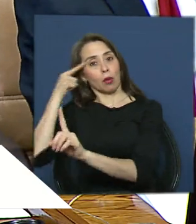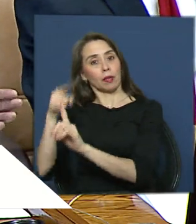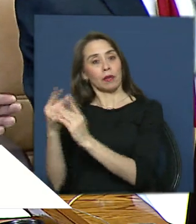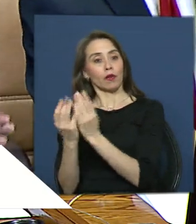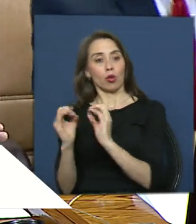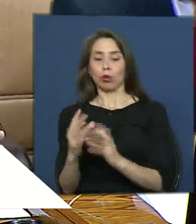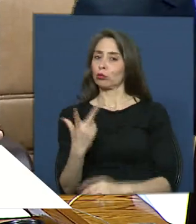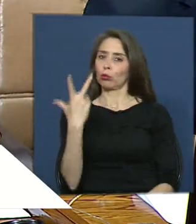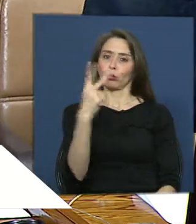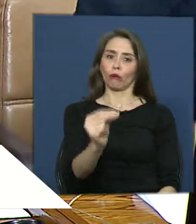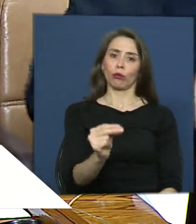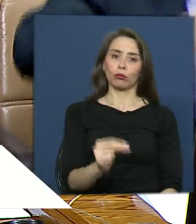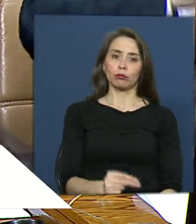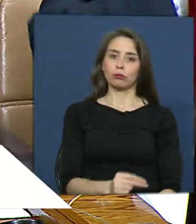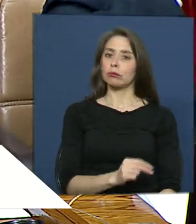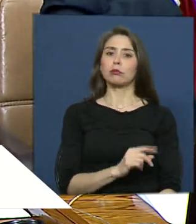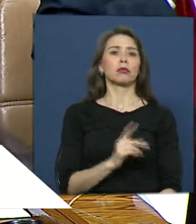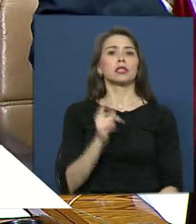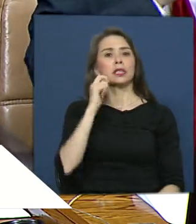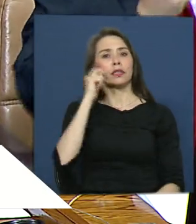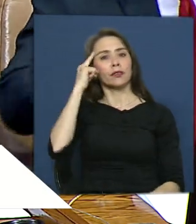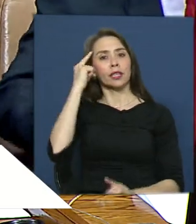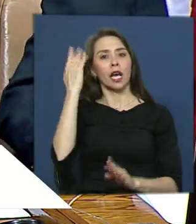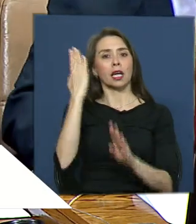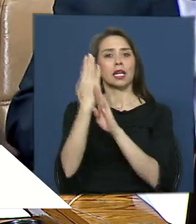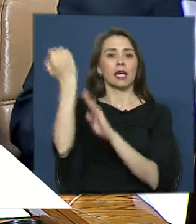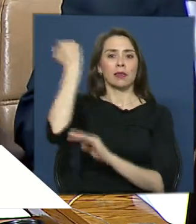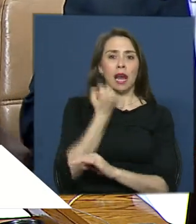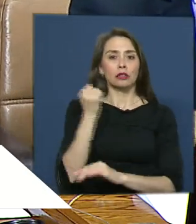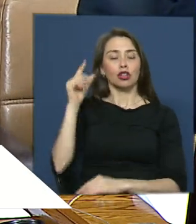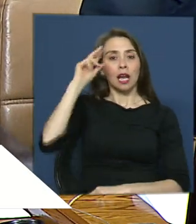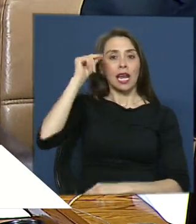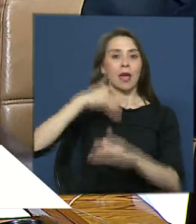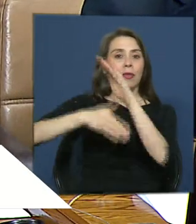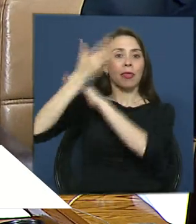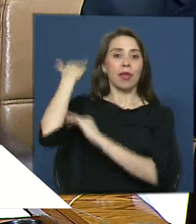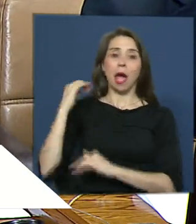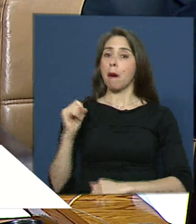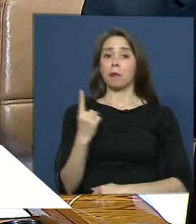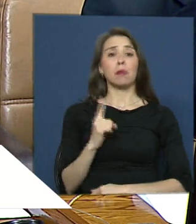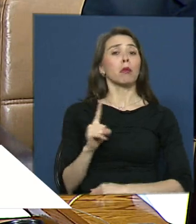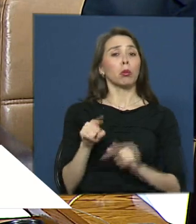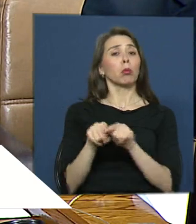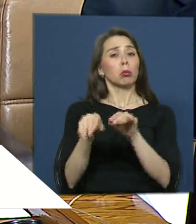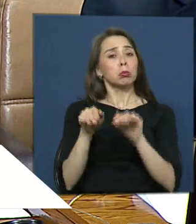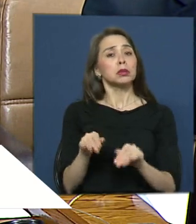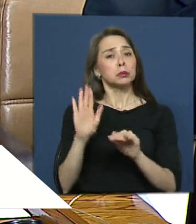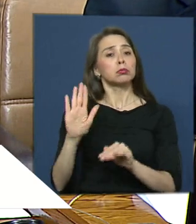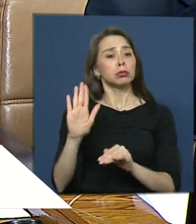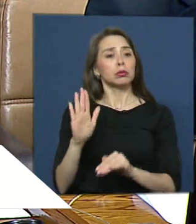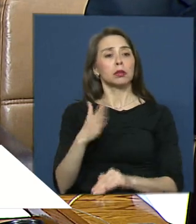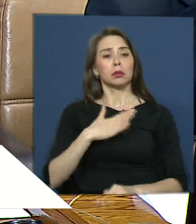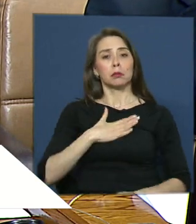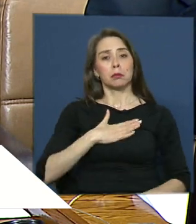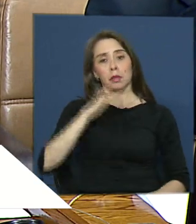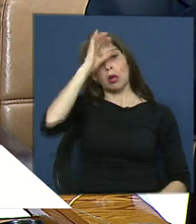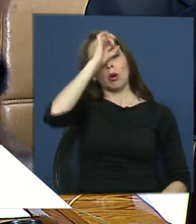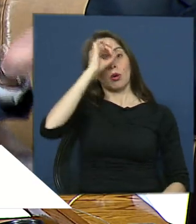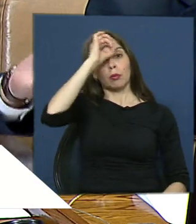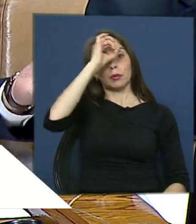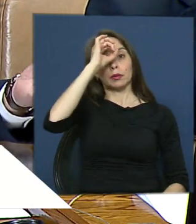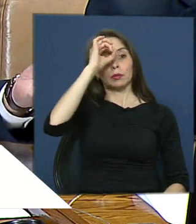educacional. No, no traicionamos eso, porque ese principio, por lo menos desde el punto de vista de mío, que